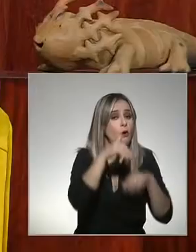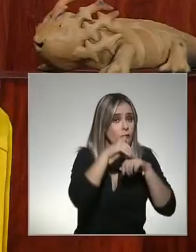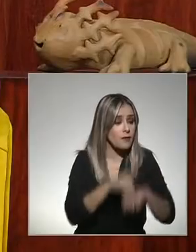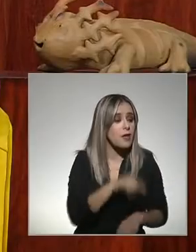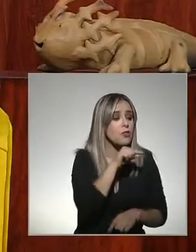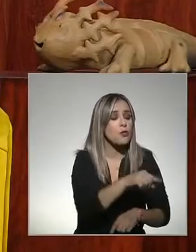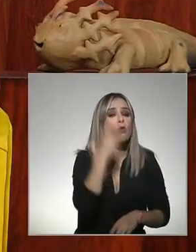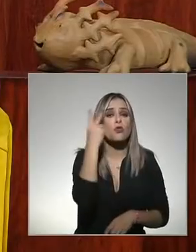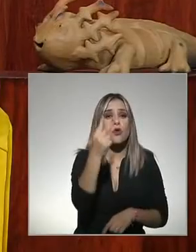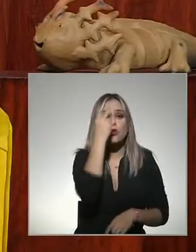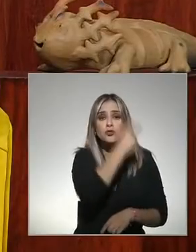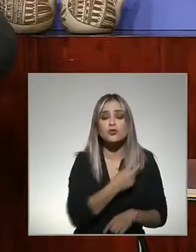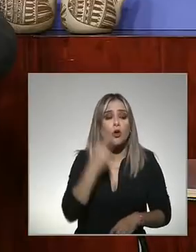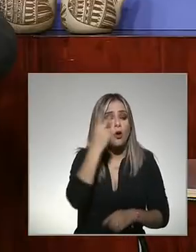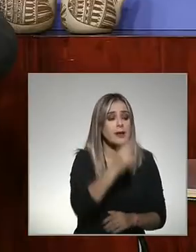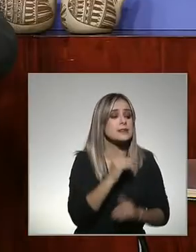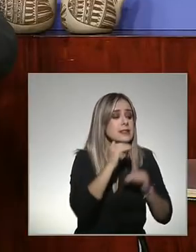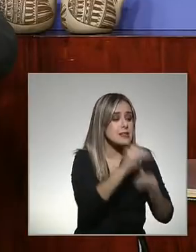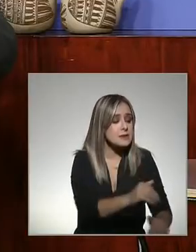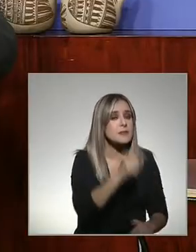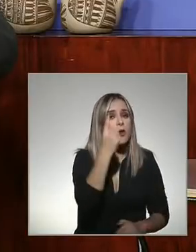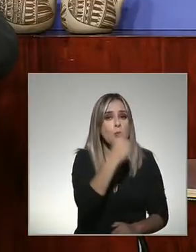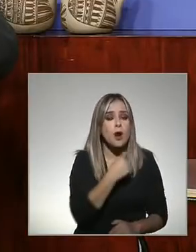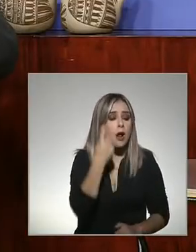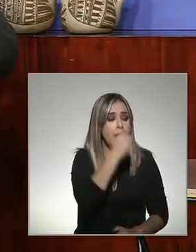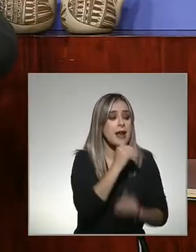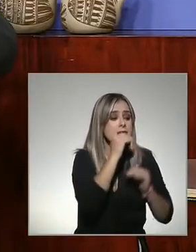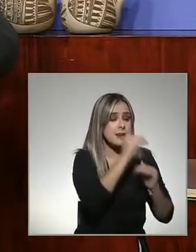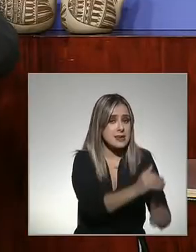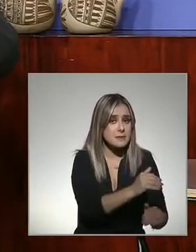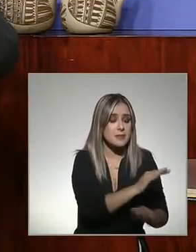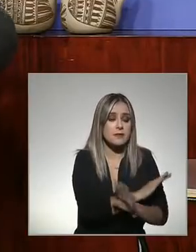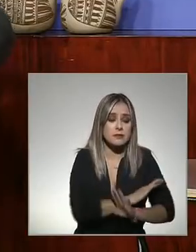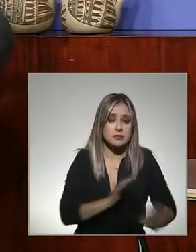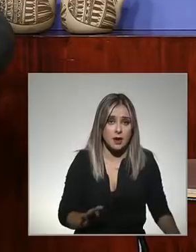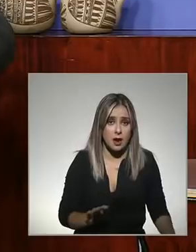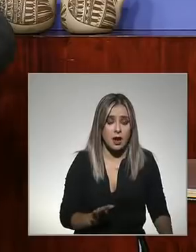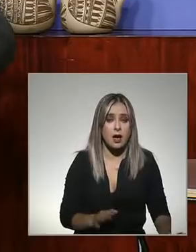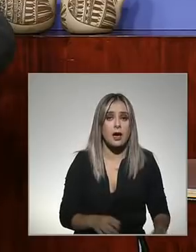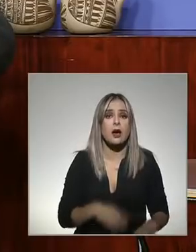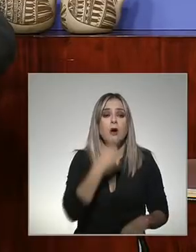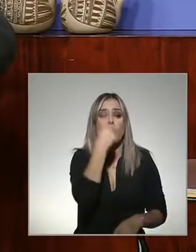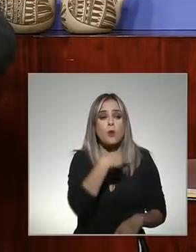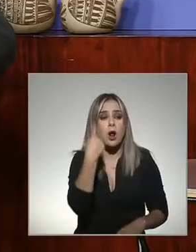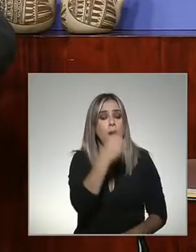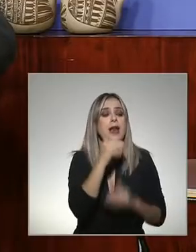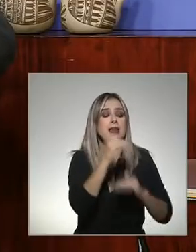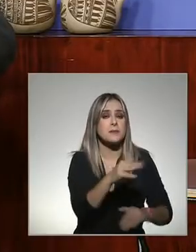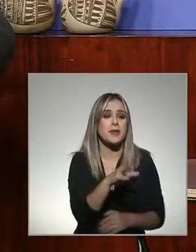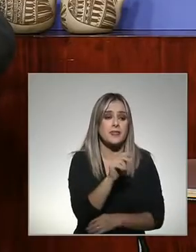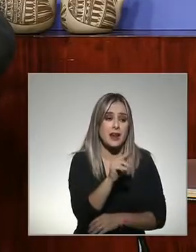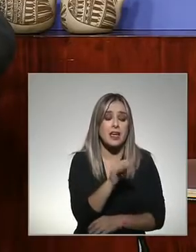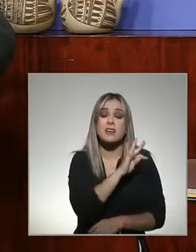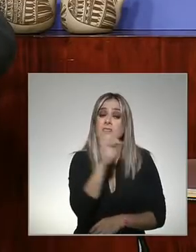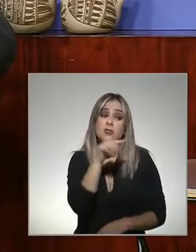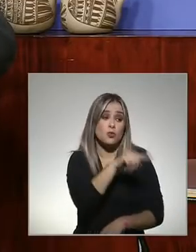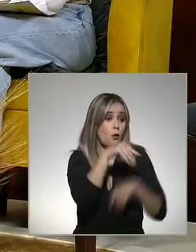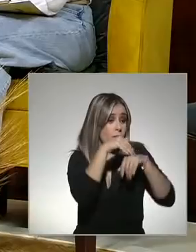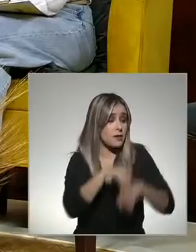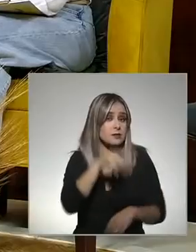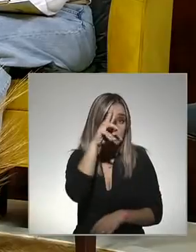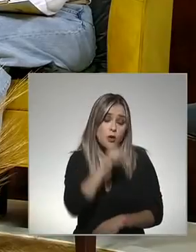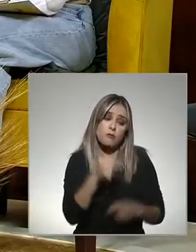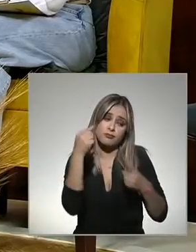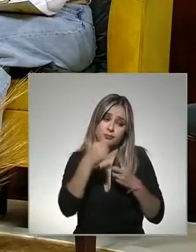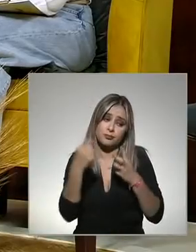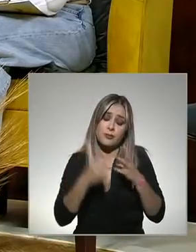2 horas para hacer la tarea, 1 hora, ¿sale? Pero si no lo haces, o tienes 1 hora para ver televisión, pero si te sales de esto, va a pasar esto. Uh-huh. Y te voy